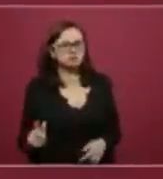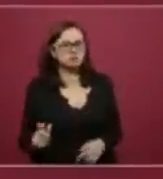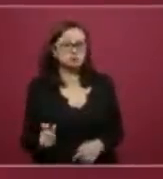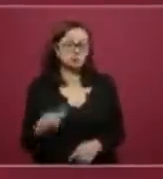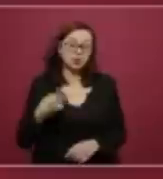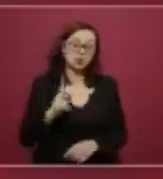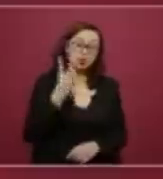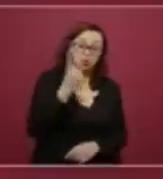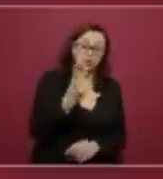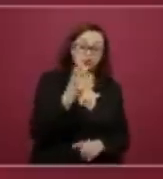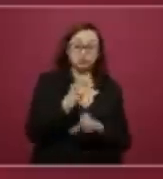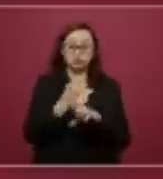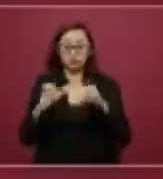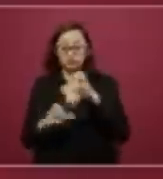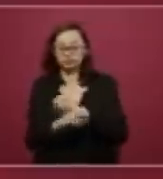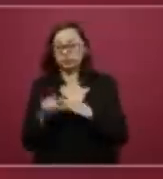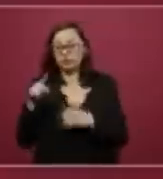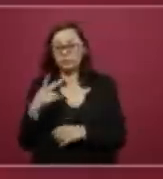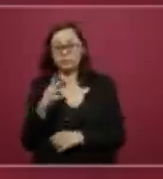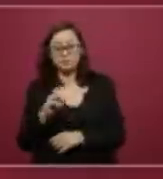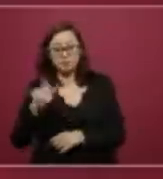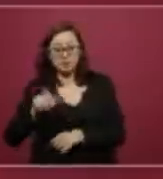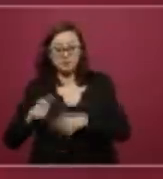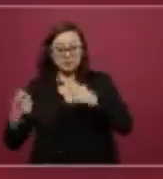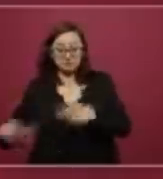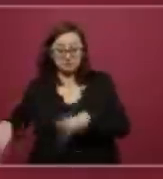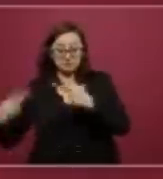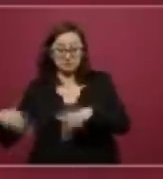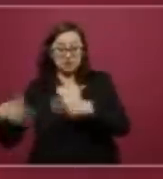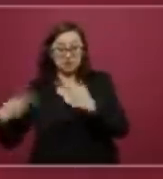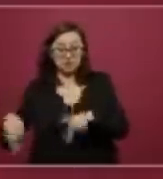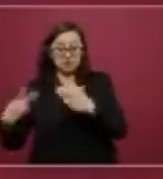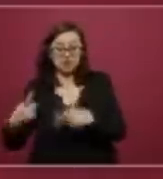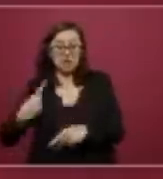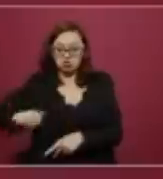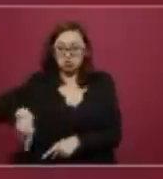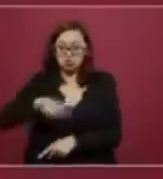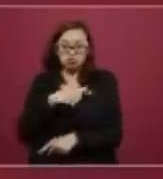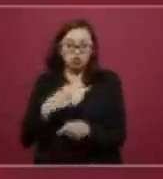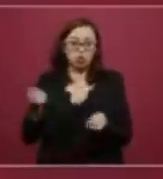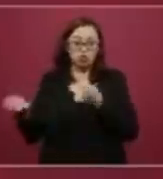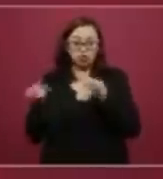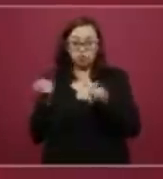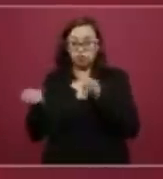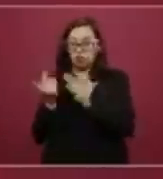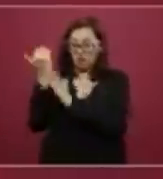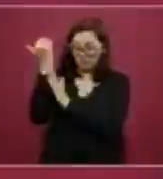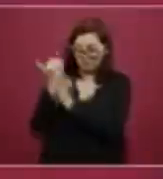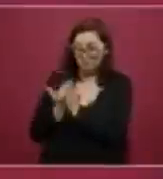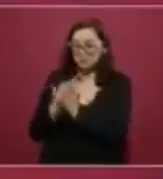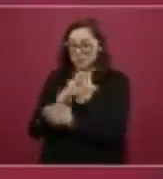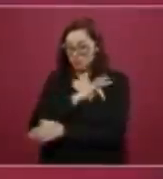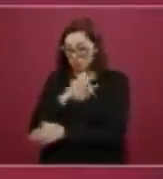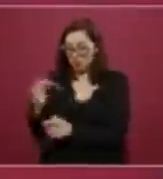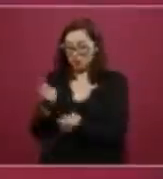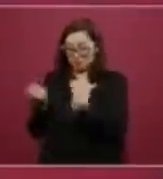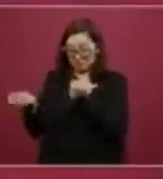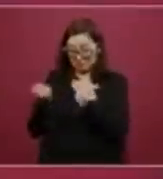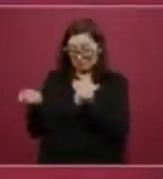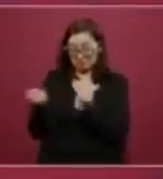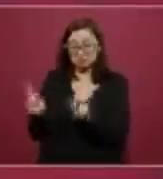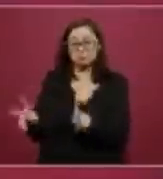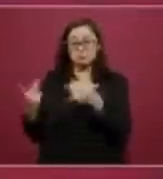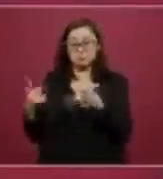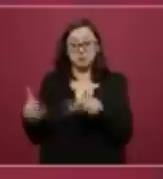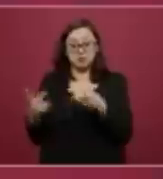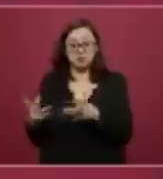momentos. El precio que vende Pemex es el que nosotros podemos controlar, y